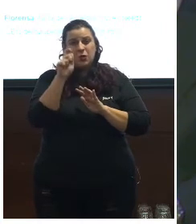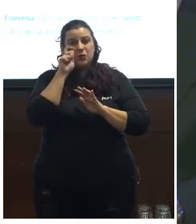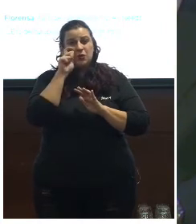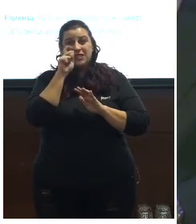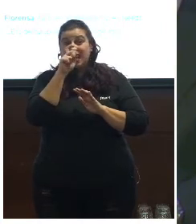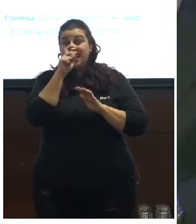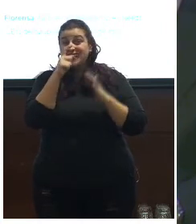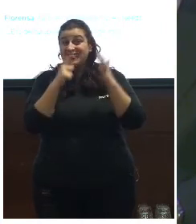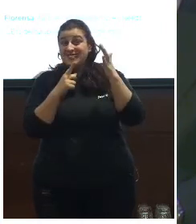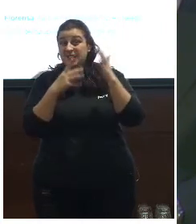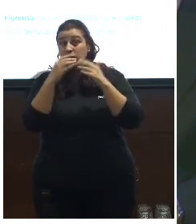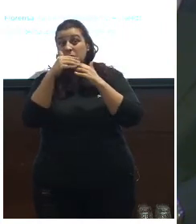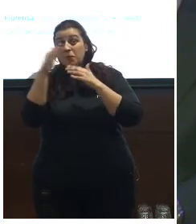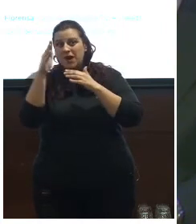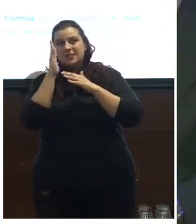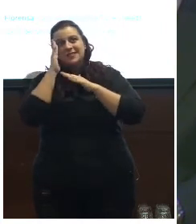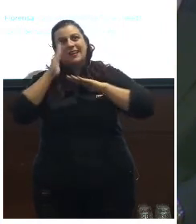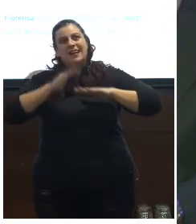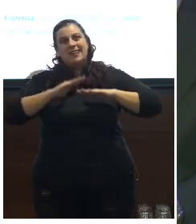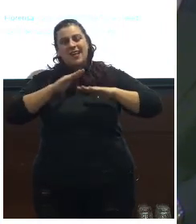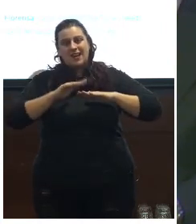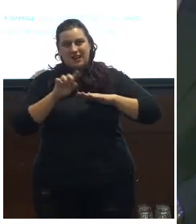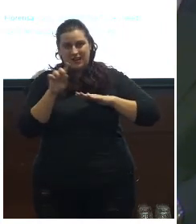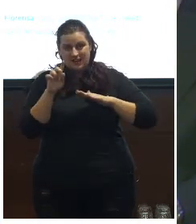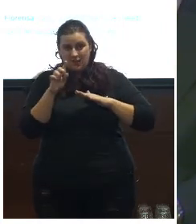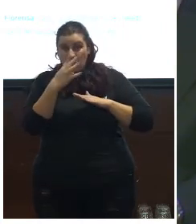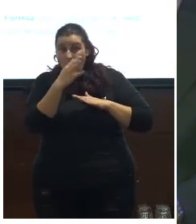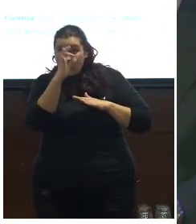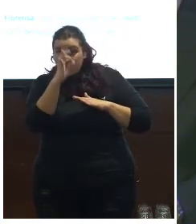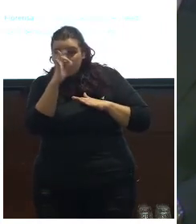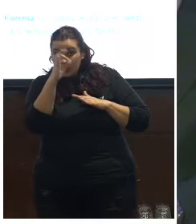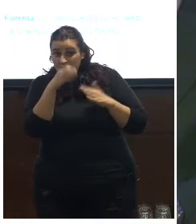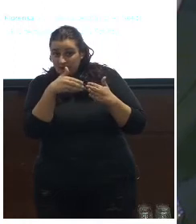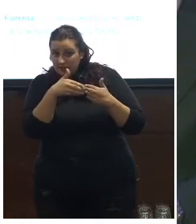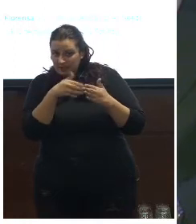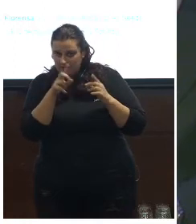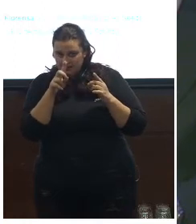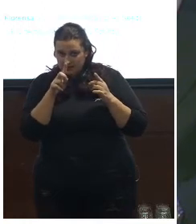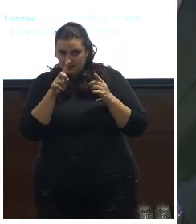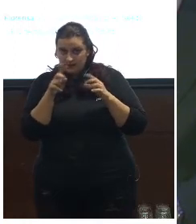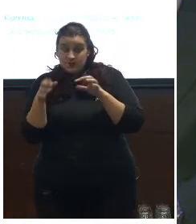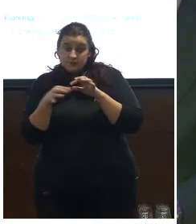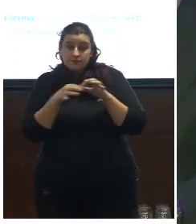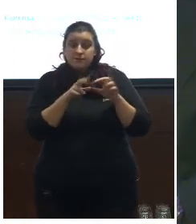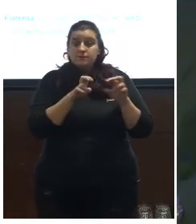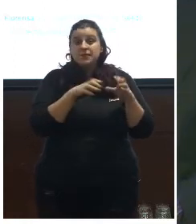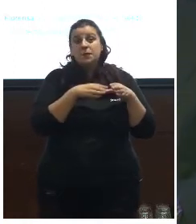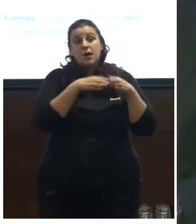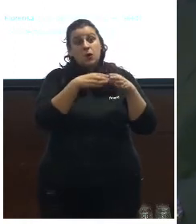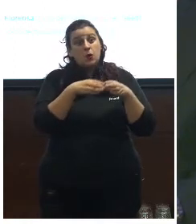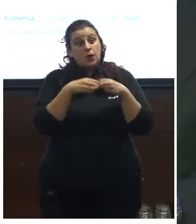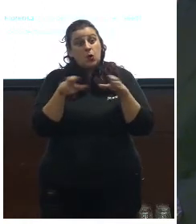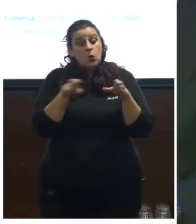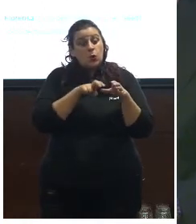64 años que pernoctaban en la ciudad. Aquí, ligando con el tema de los cruceros, los cruceristas no cuentan